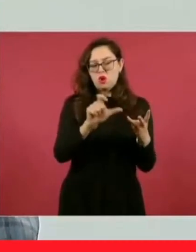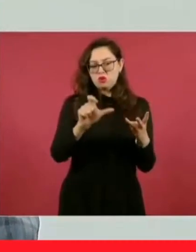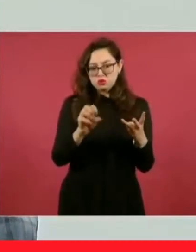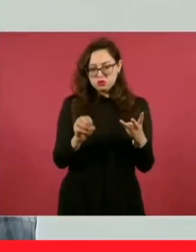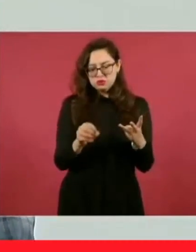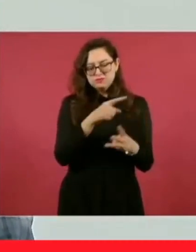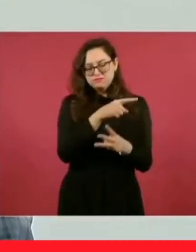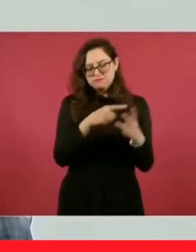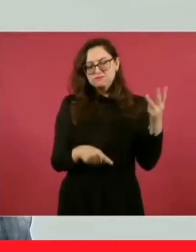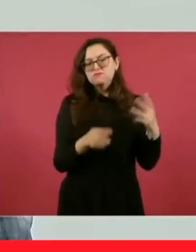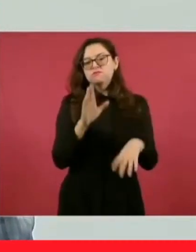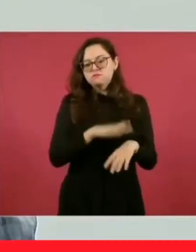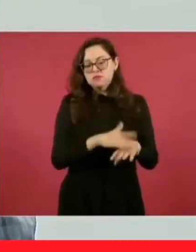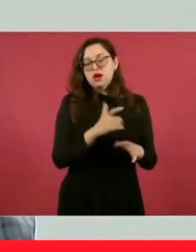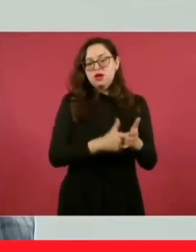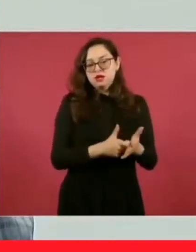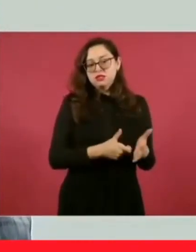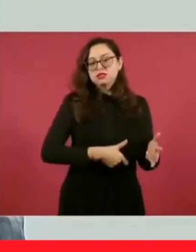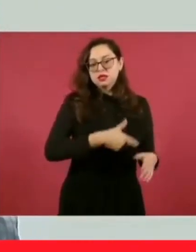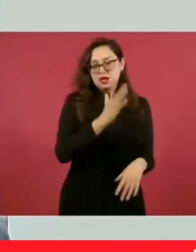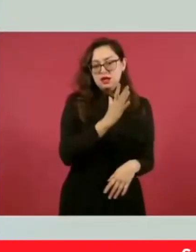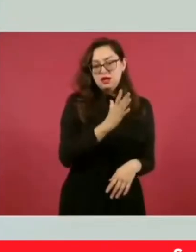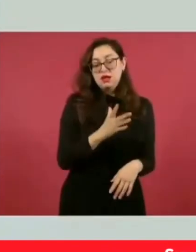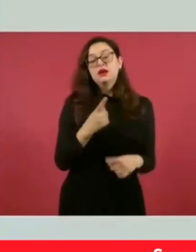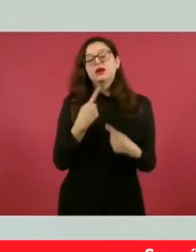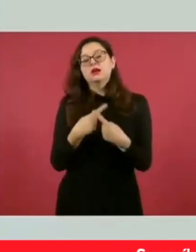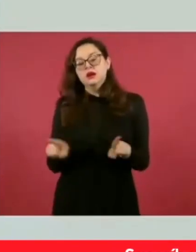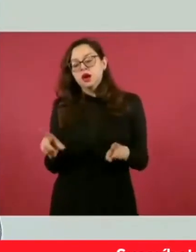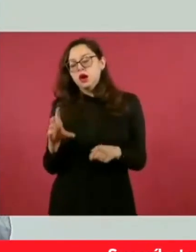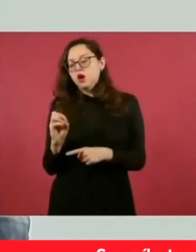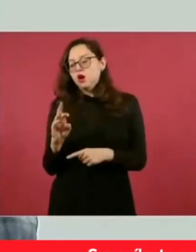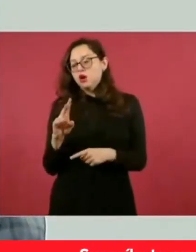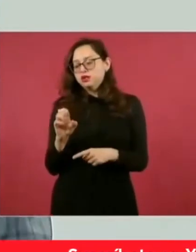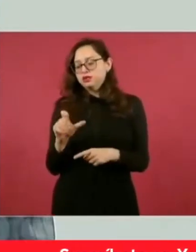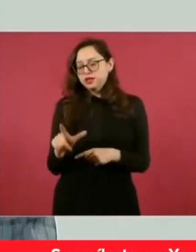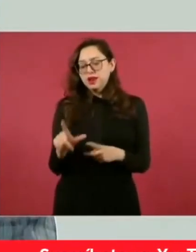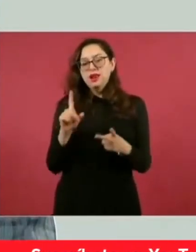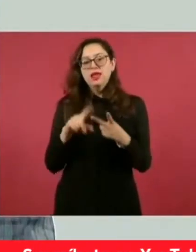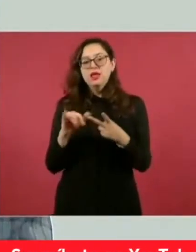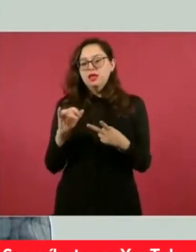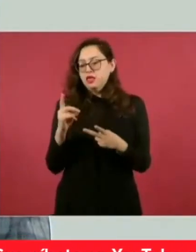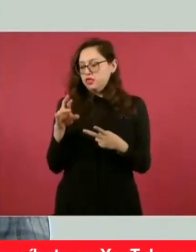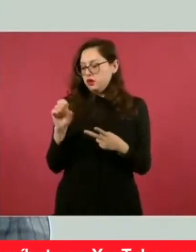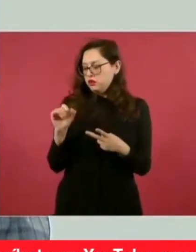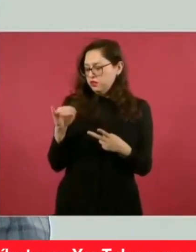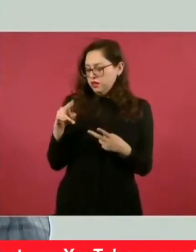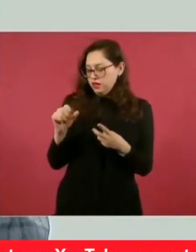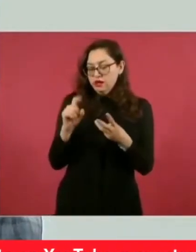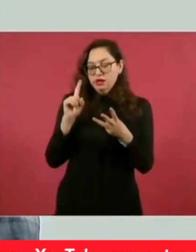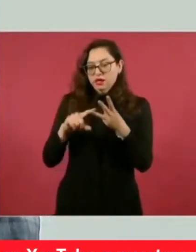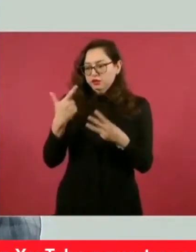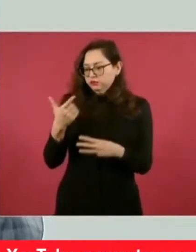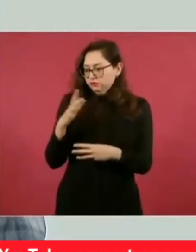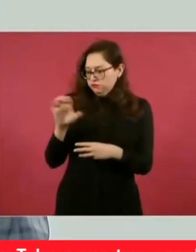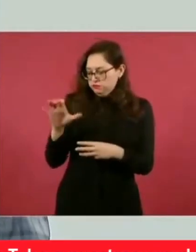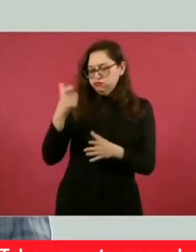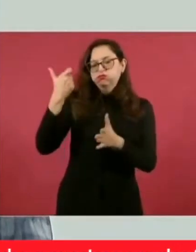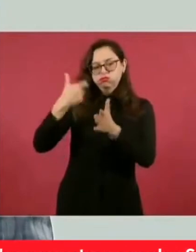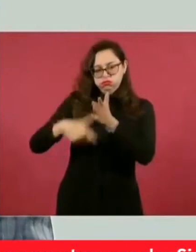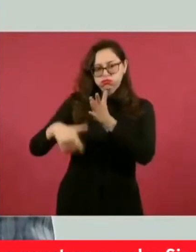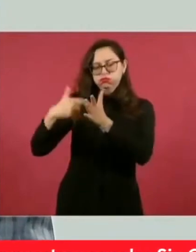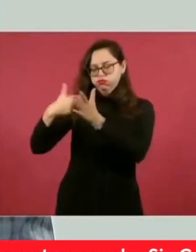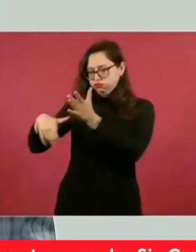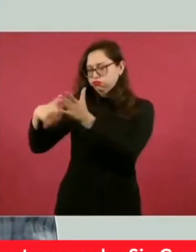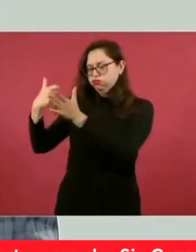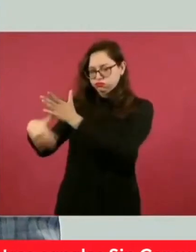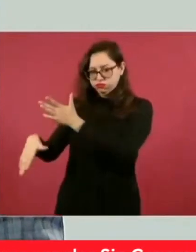elevados, en contraste con Orsan, Hidrocina y G500, como aquellas franquicias con menores indicadores y las